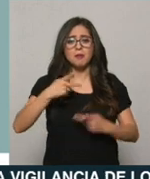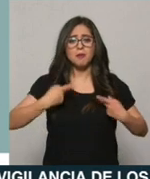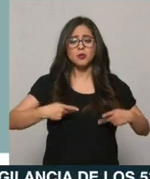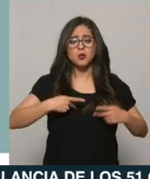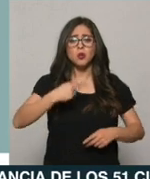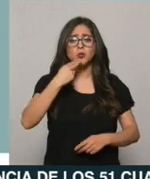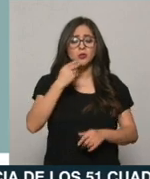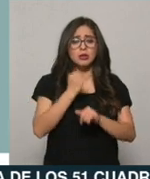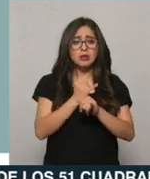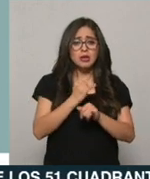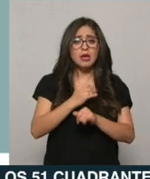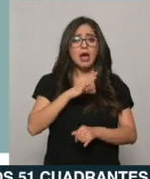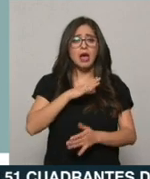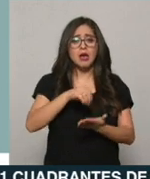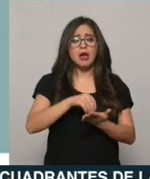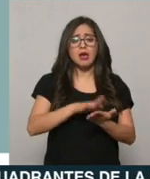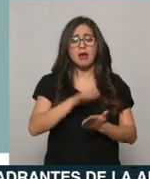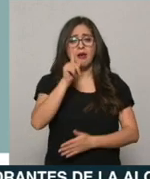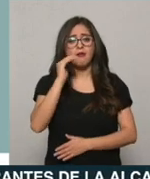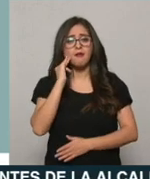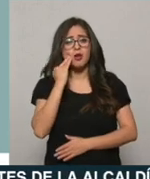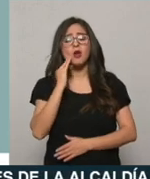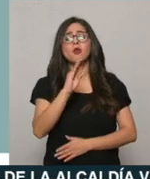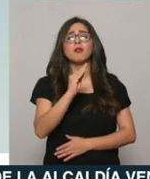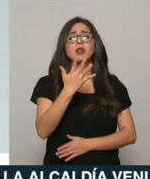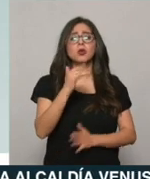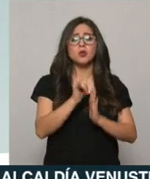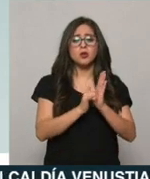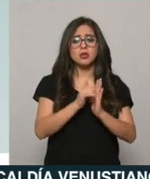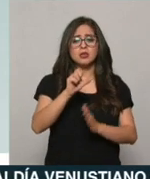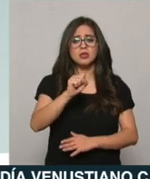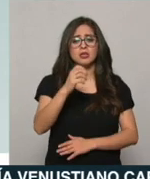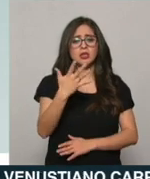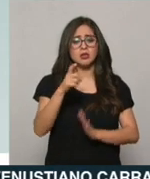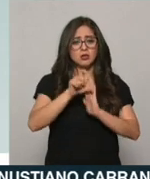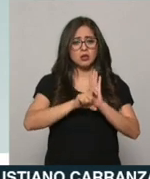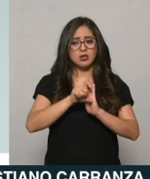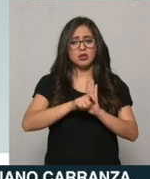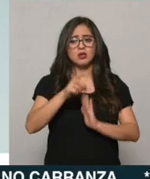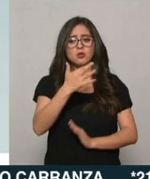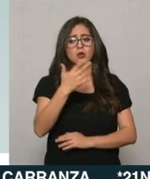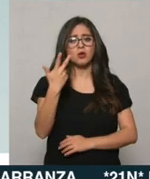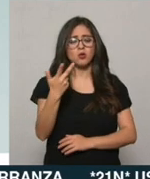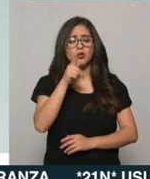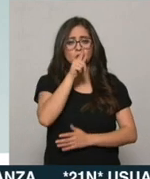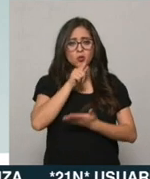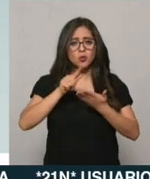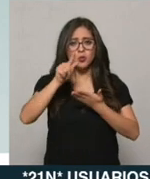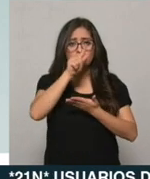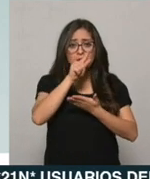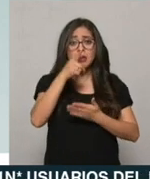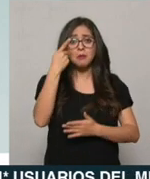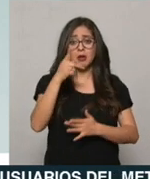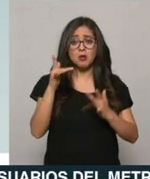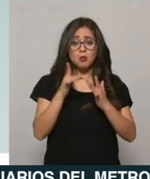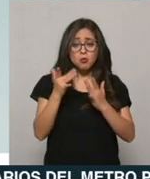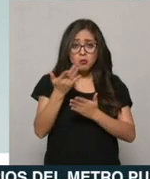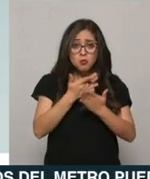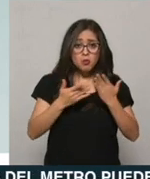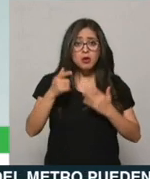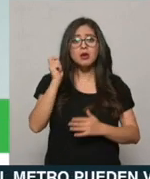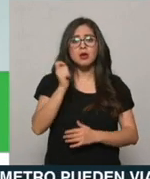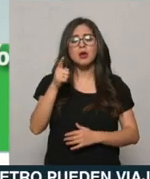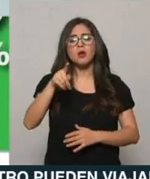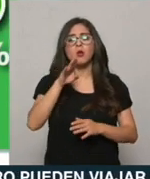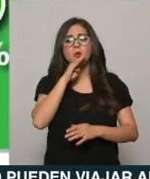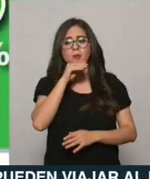México tienen una cuenta activa en Facebook, el 95% en YouTube, el 65% en Instagram, el 58% en Twitter y aunque no es una red social como tal, sino un